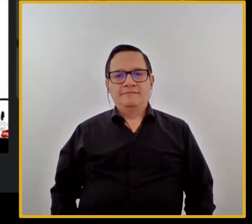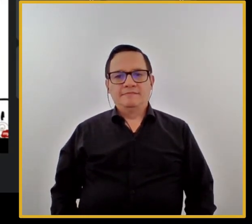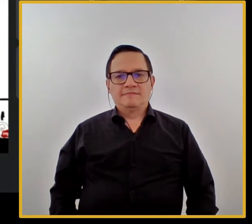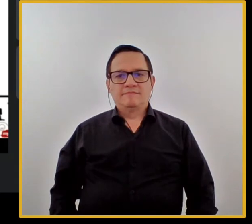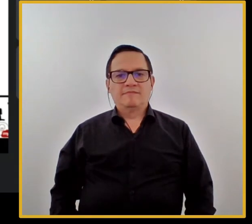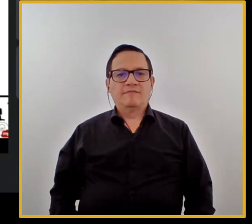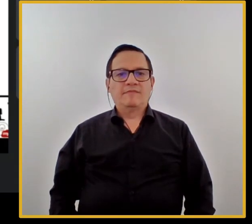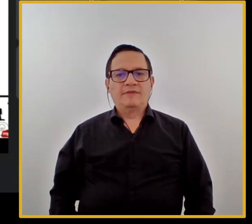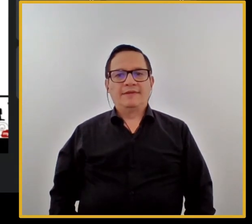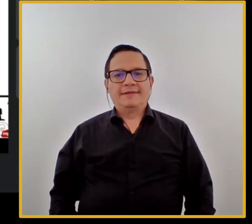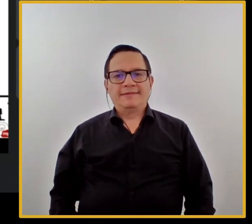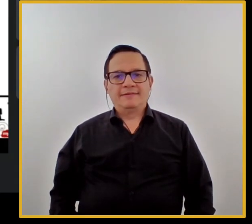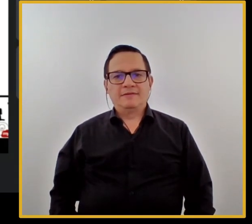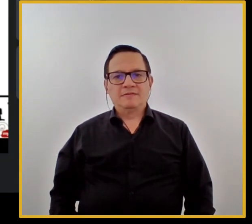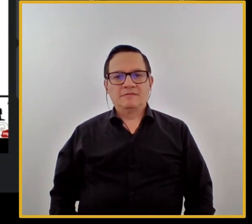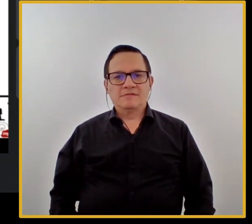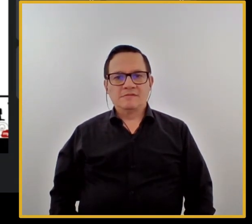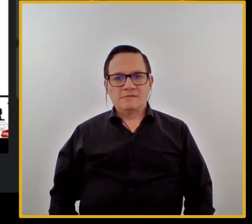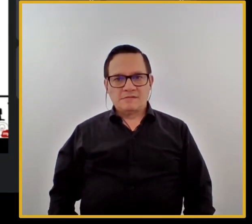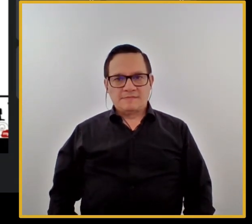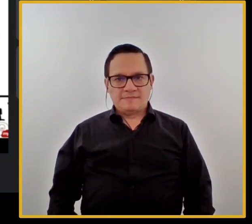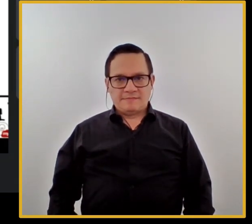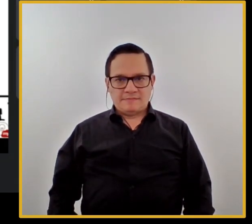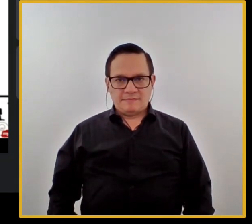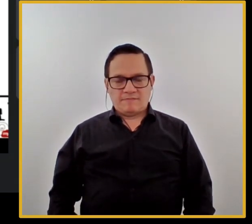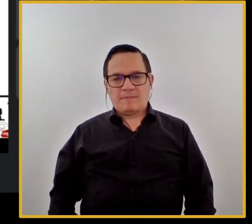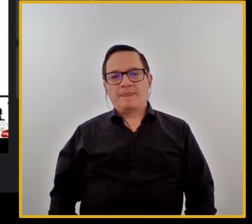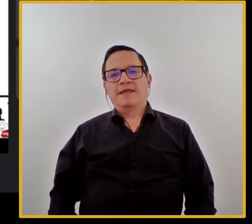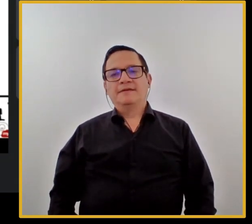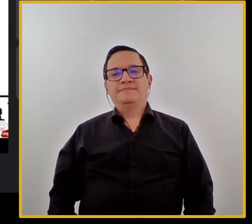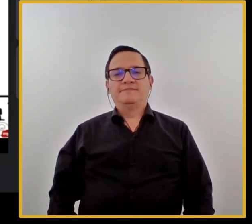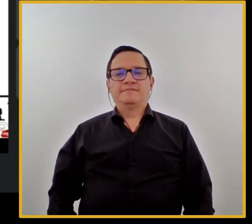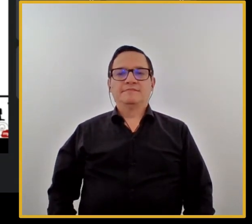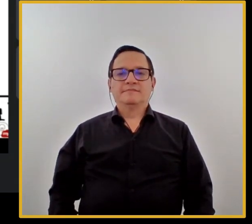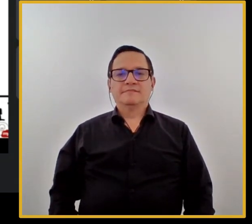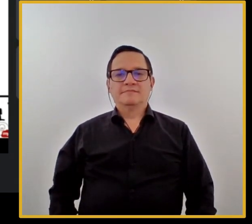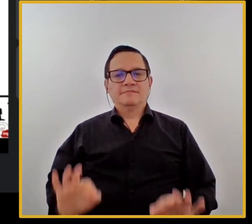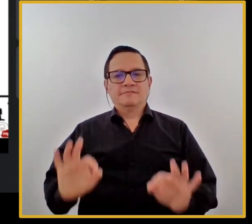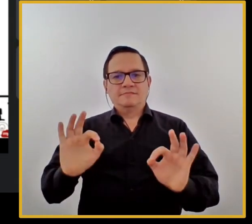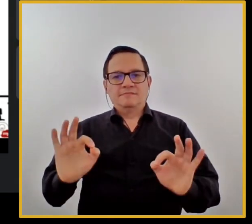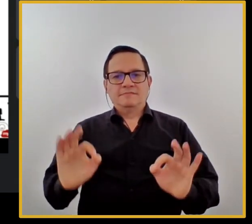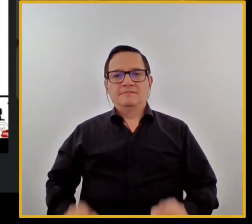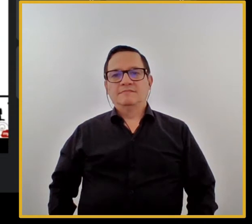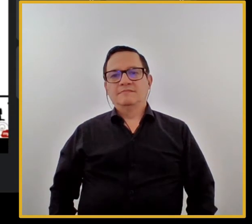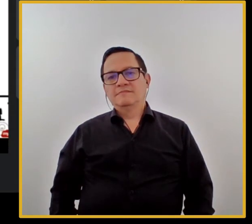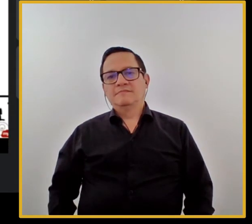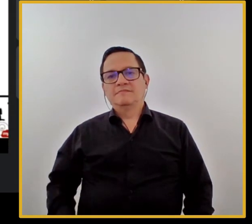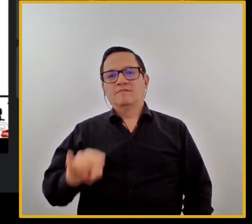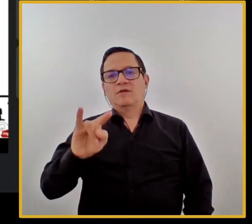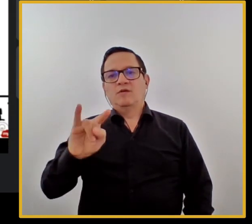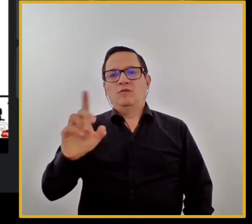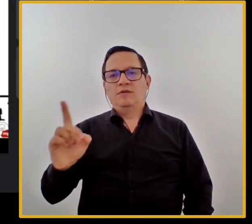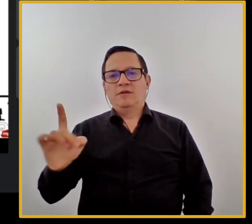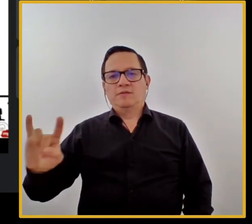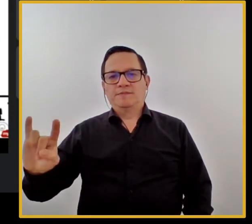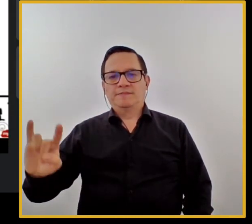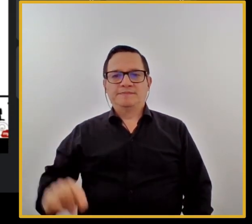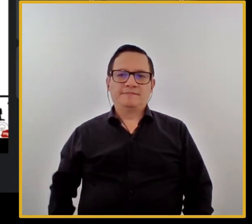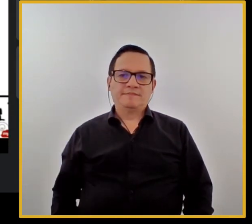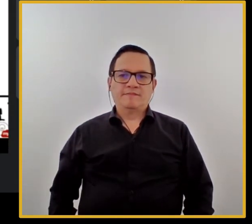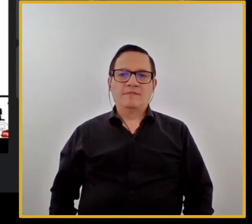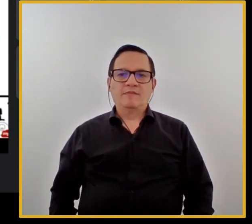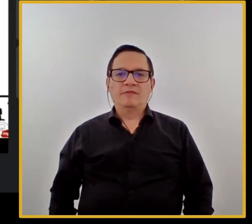Ese 4 lo pasé acá a dividir, ¿no? Sí, ese es perfecto. Me queda U de U. Sí,